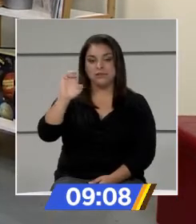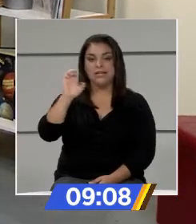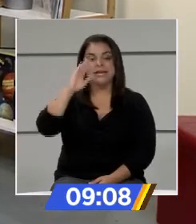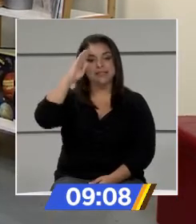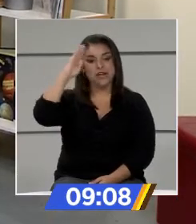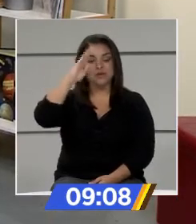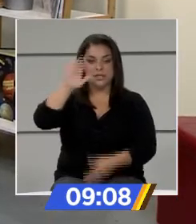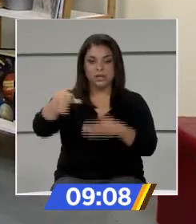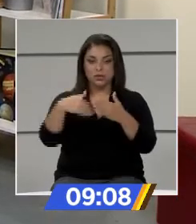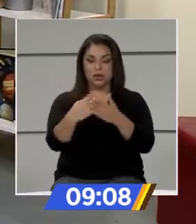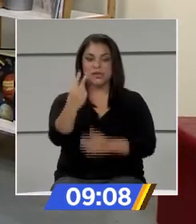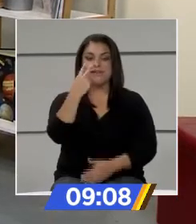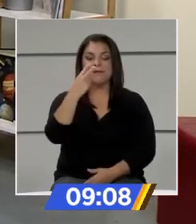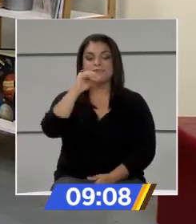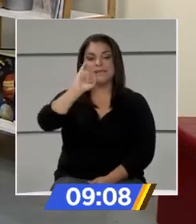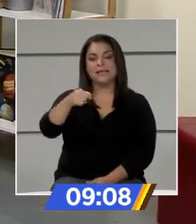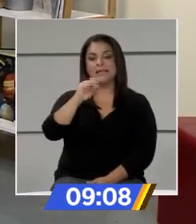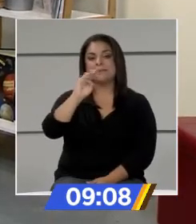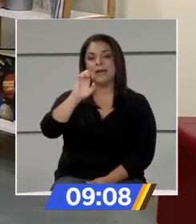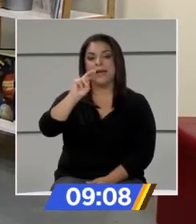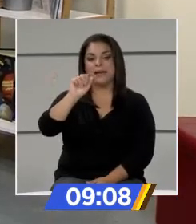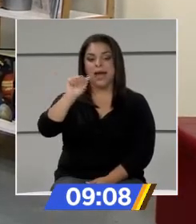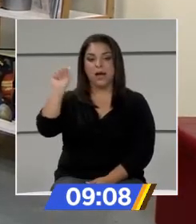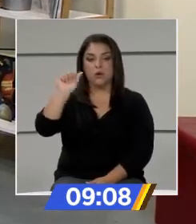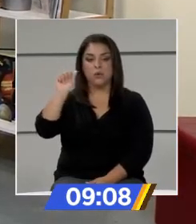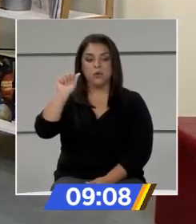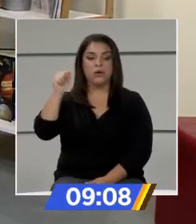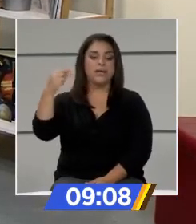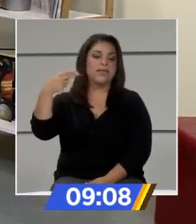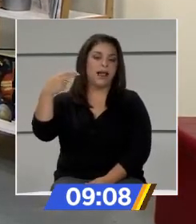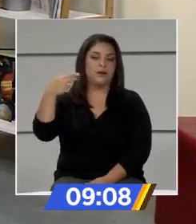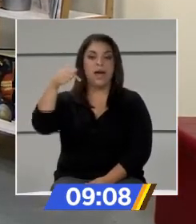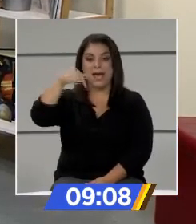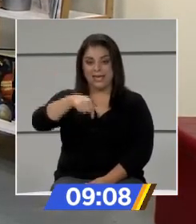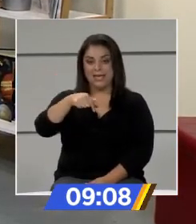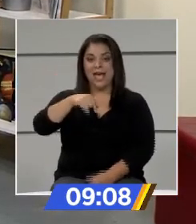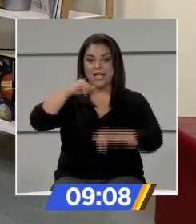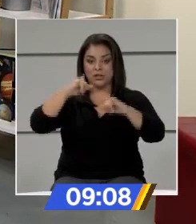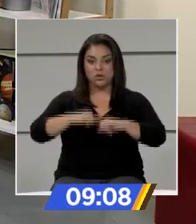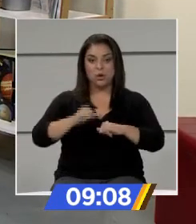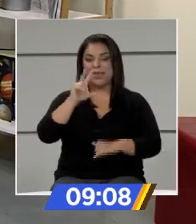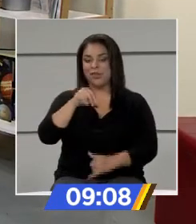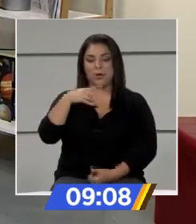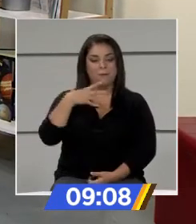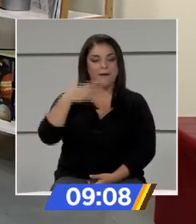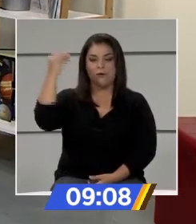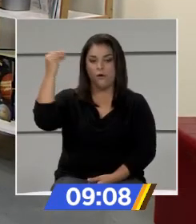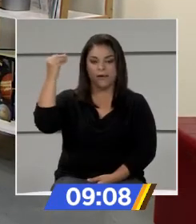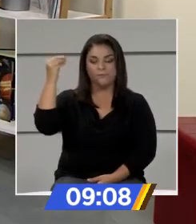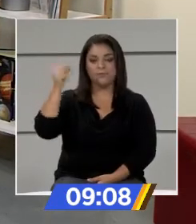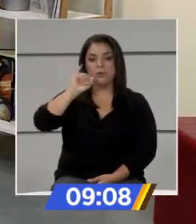nos ven. Jimena Angulo Hidalgo, aquí estoy y no me voy. Juan 12.